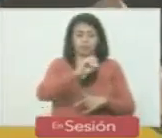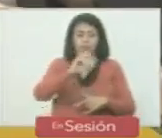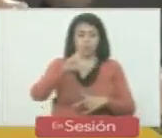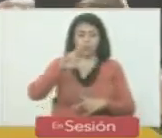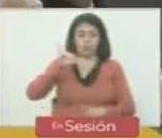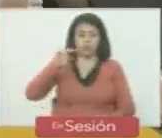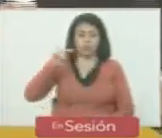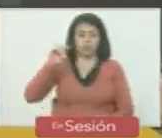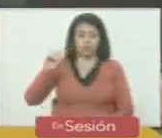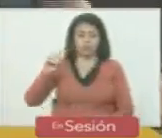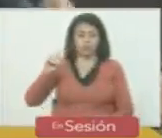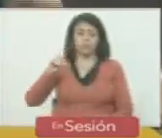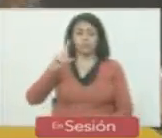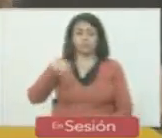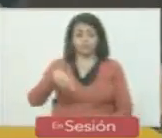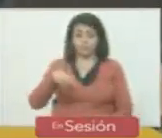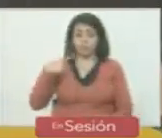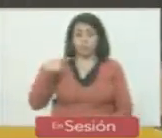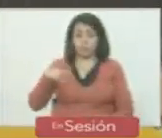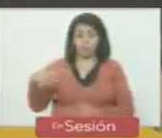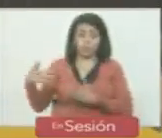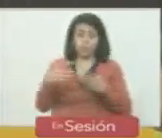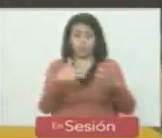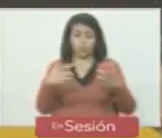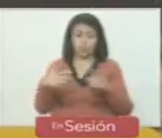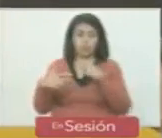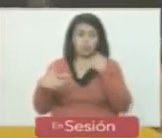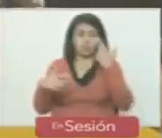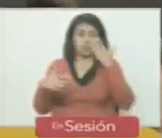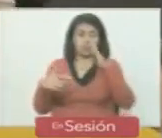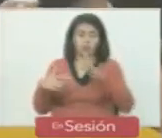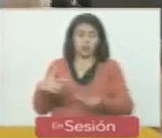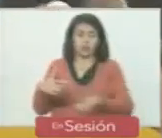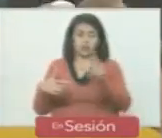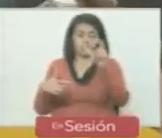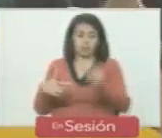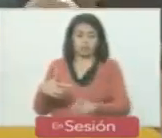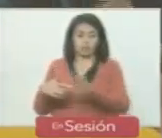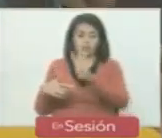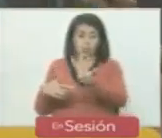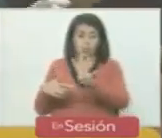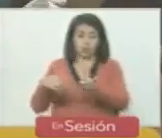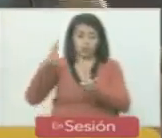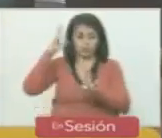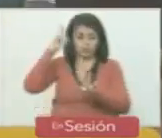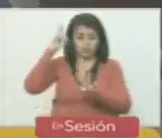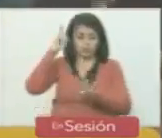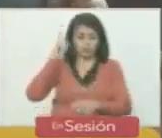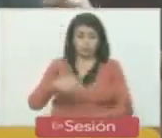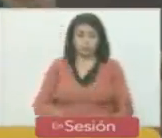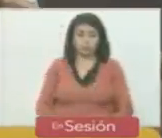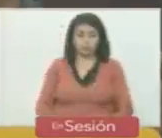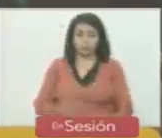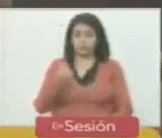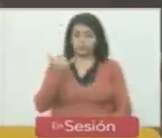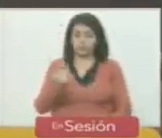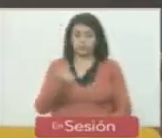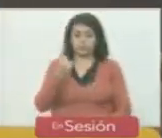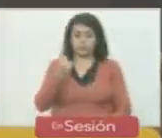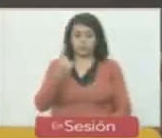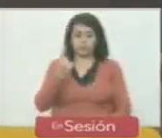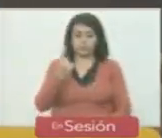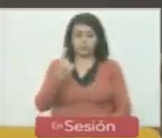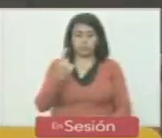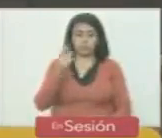en el Alto Orinoco, en Parimabé, donde hubo un asesinato, una masacre de cuatro Yanomami, donde